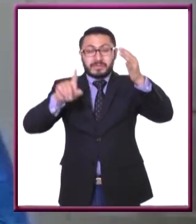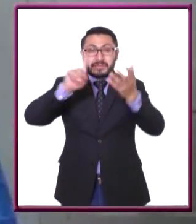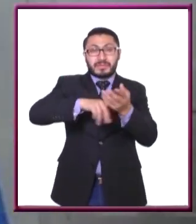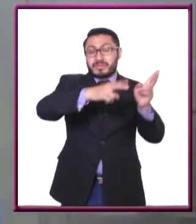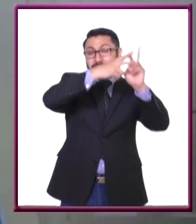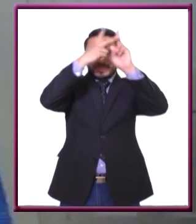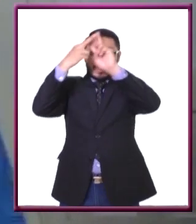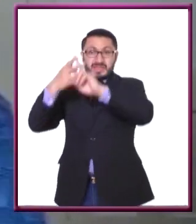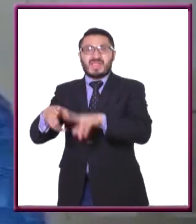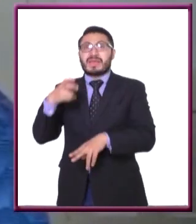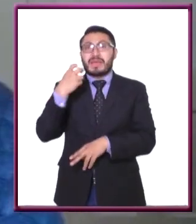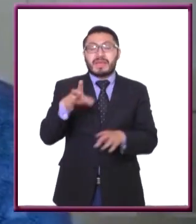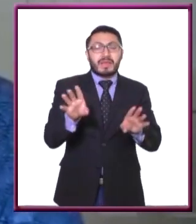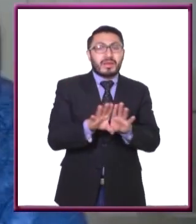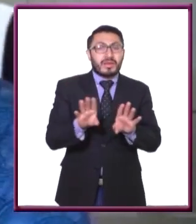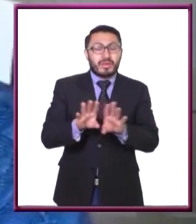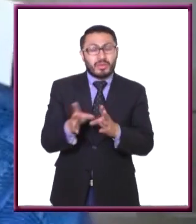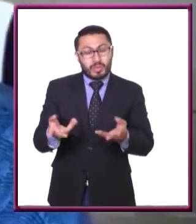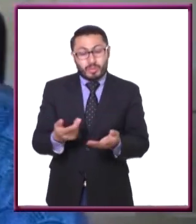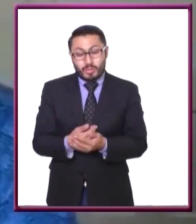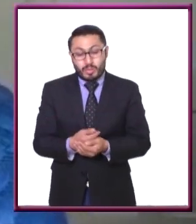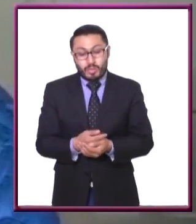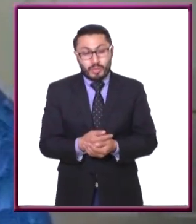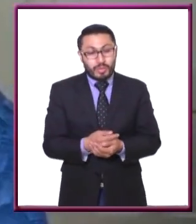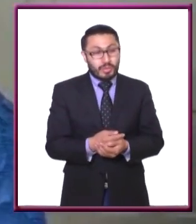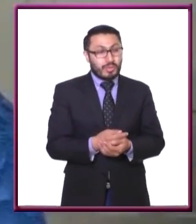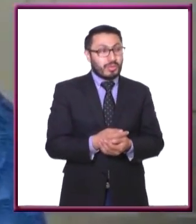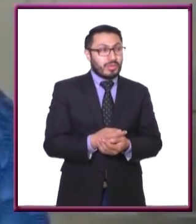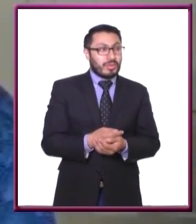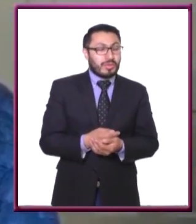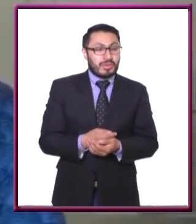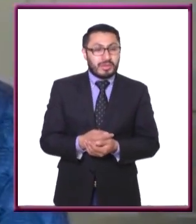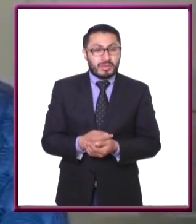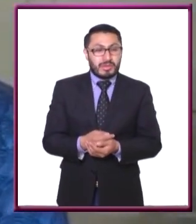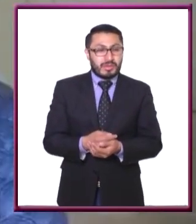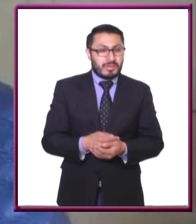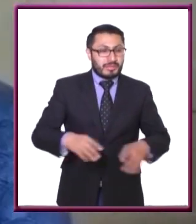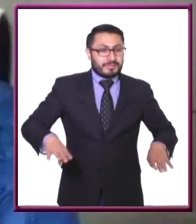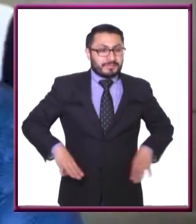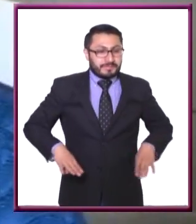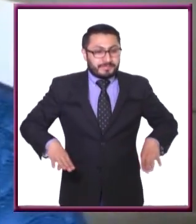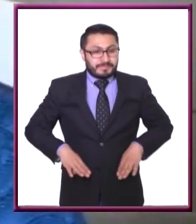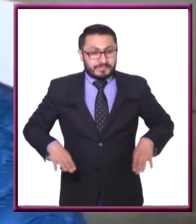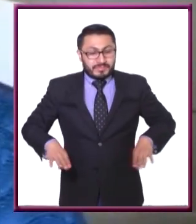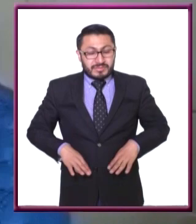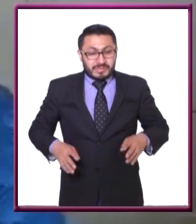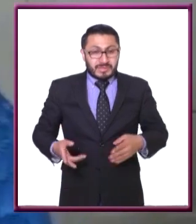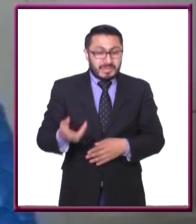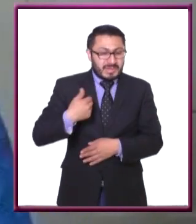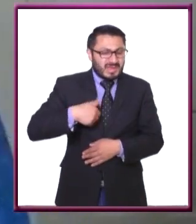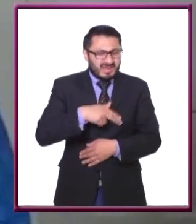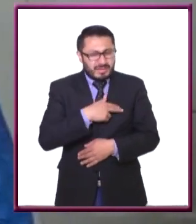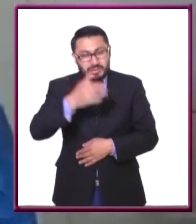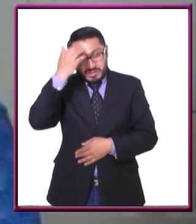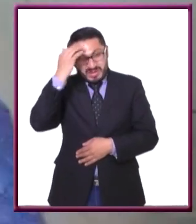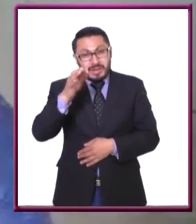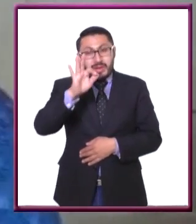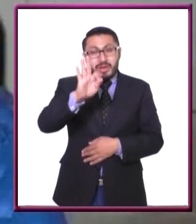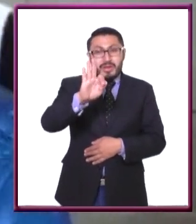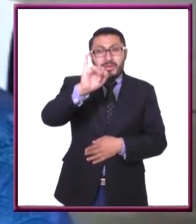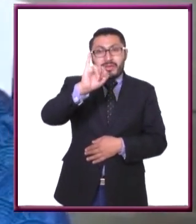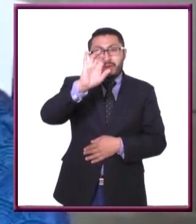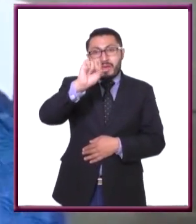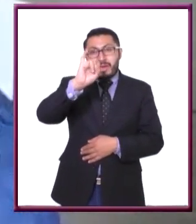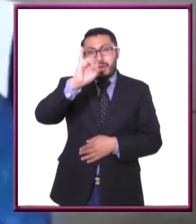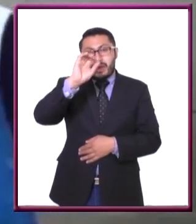por fusión nuclear. Un poco como los reactores de las centrales nucleares que conocemos es